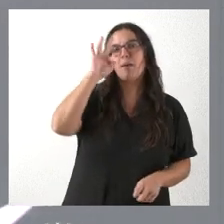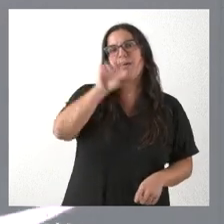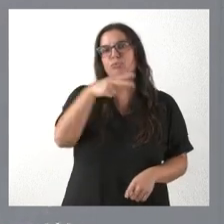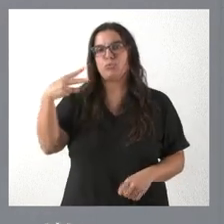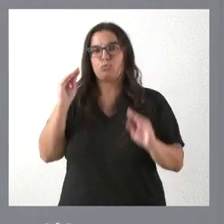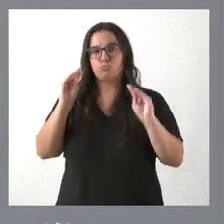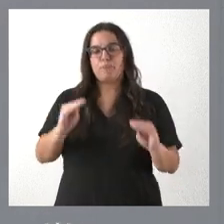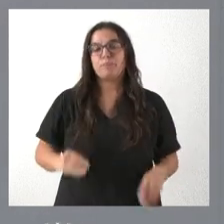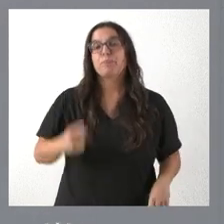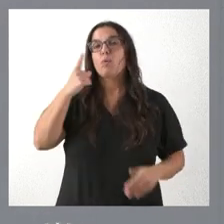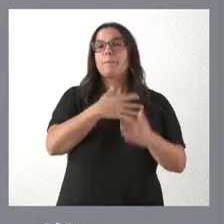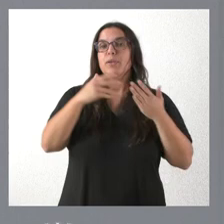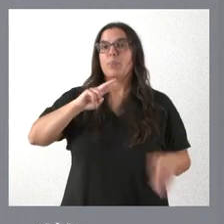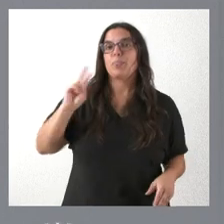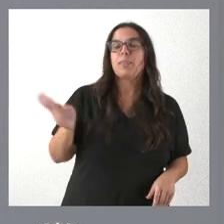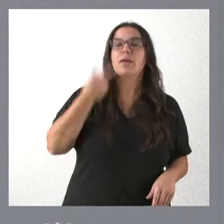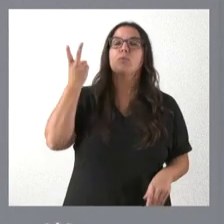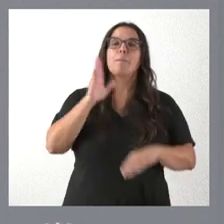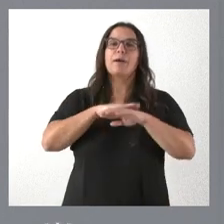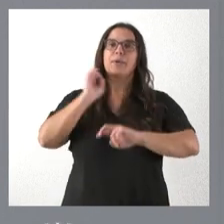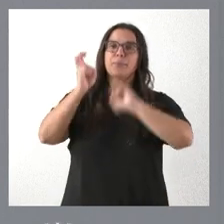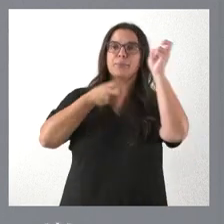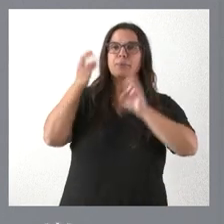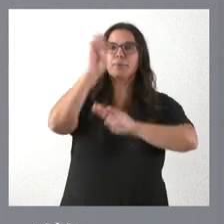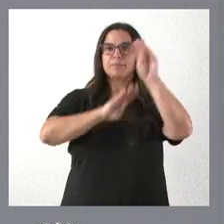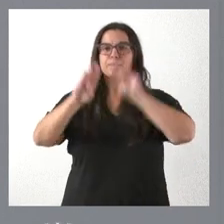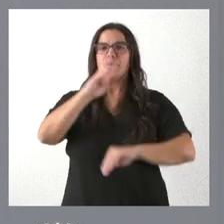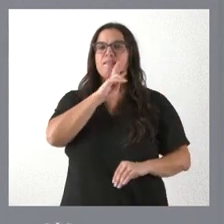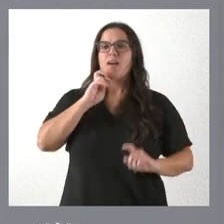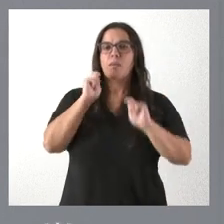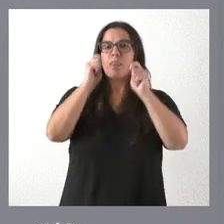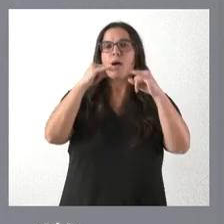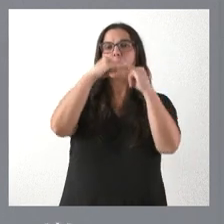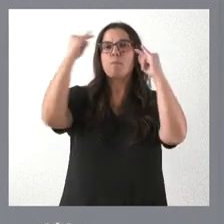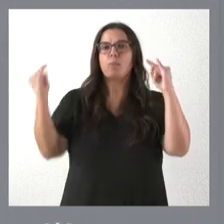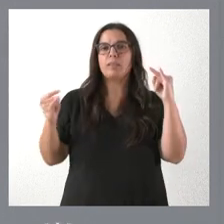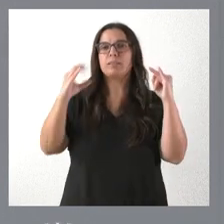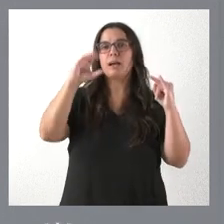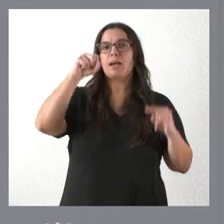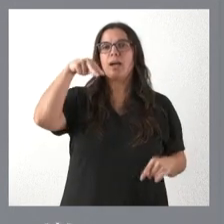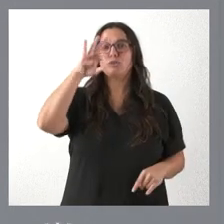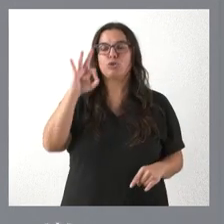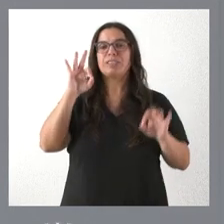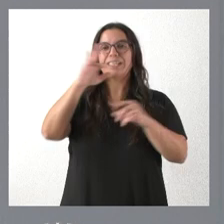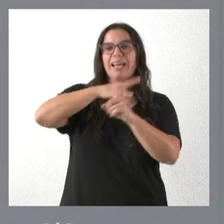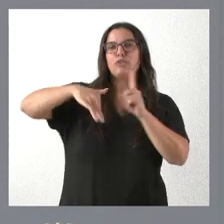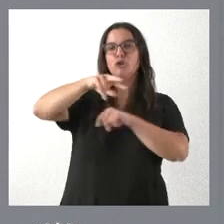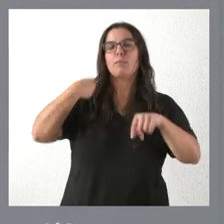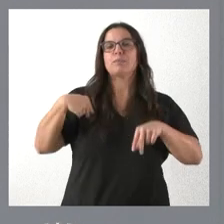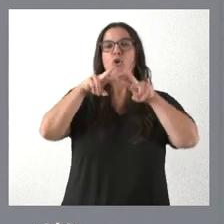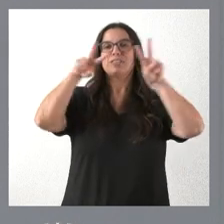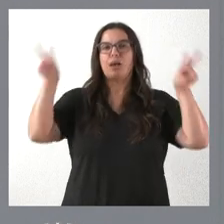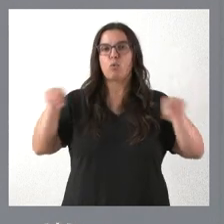un millón de euros para la restauración y puesta en valor del puente canto y su entorno en Sahagún